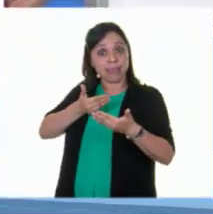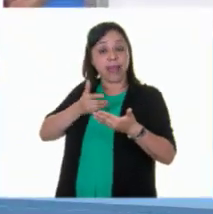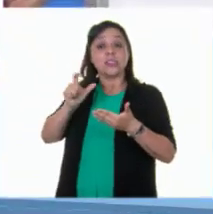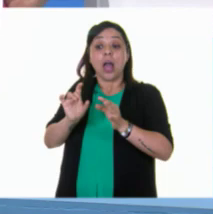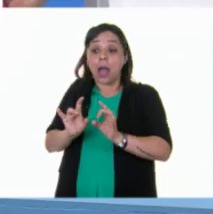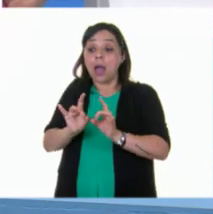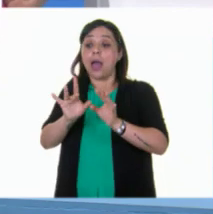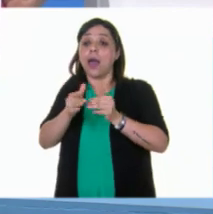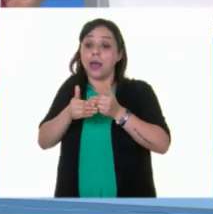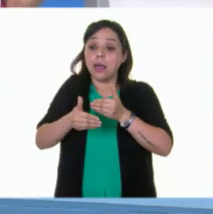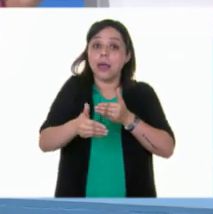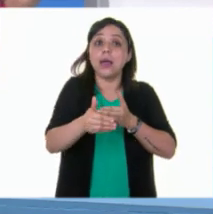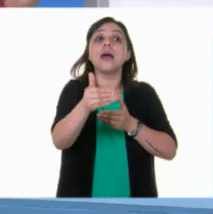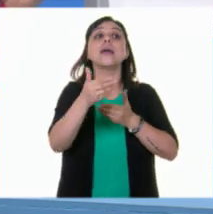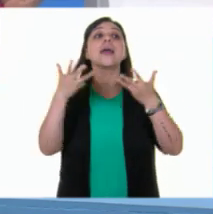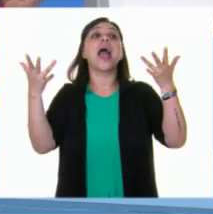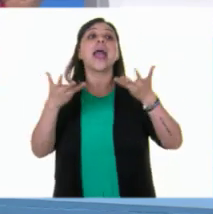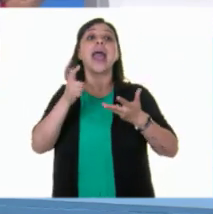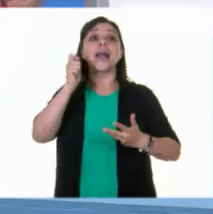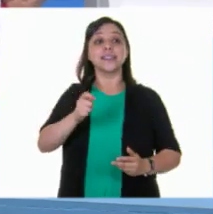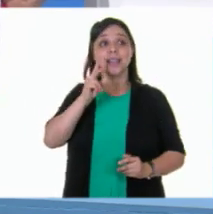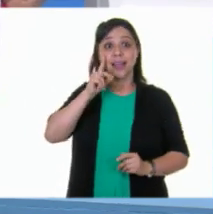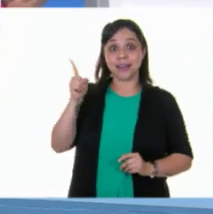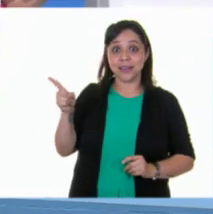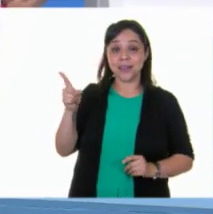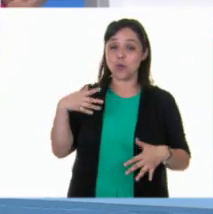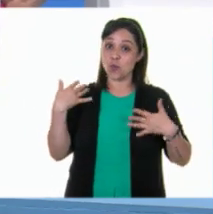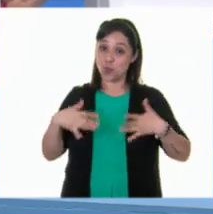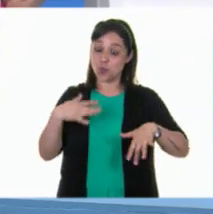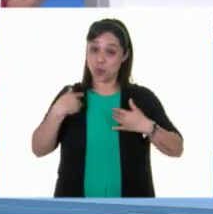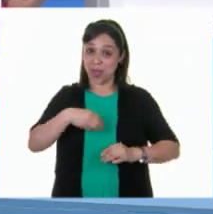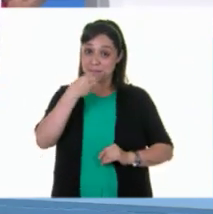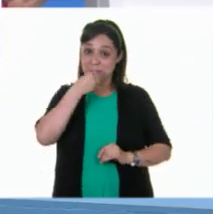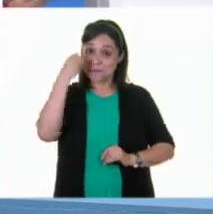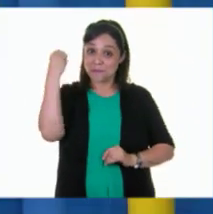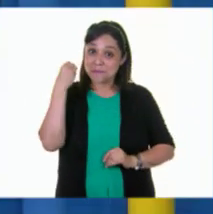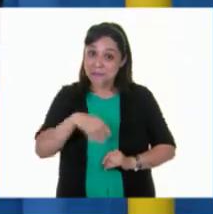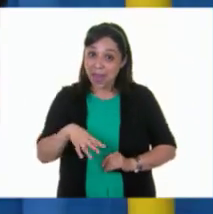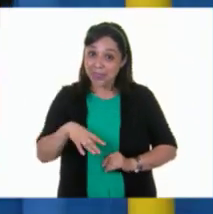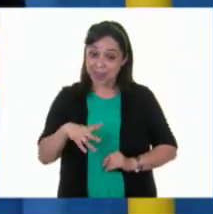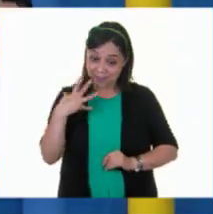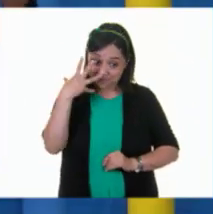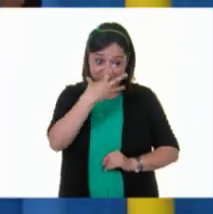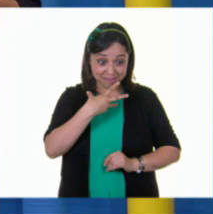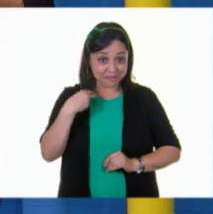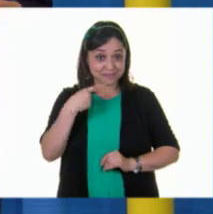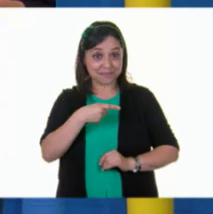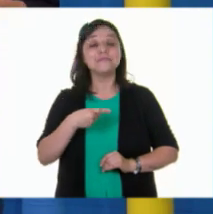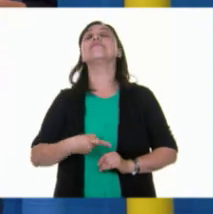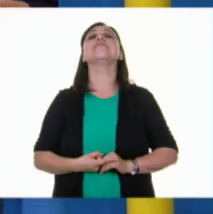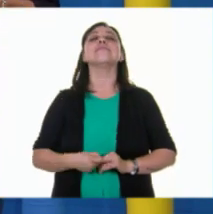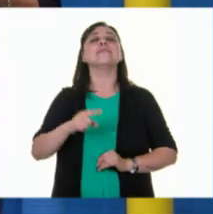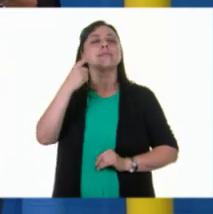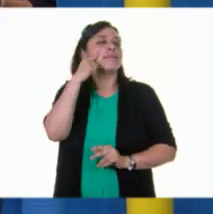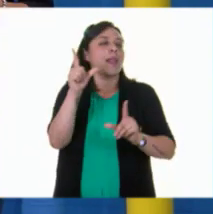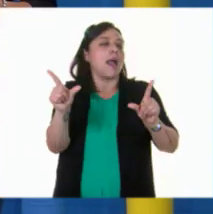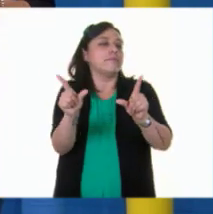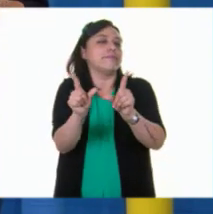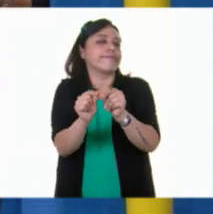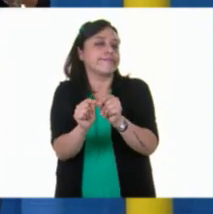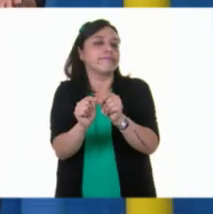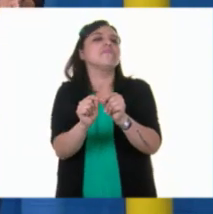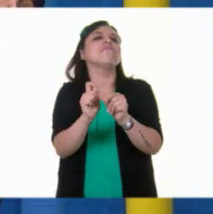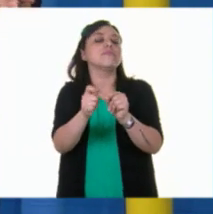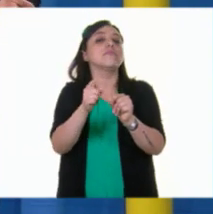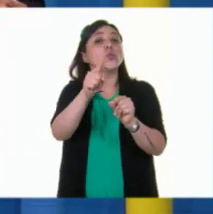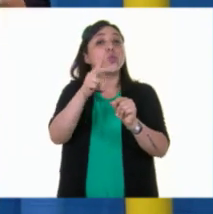tipo. ¡Sorpresa! Órale, te quedó increíble. Hiciste un excelente trabajo. Para concluir, recordemos